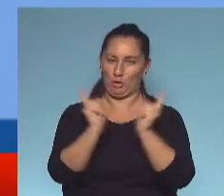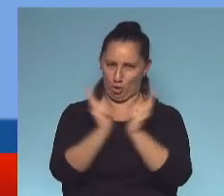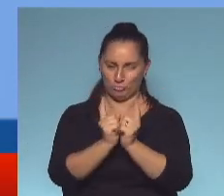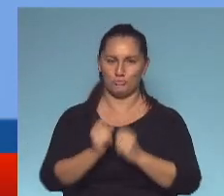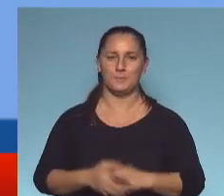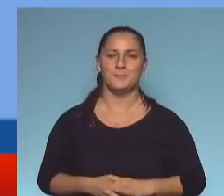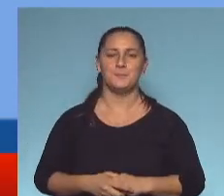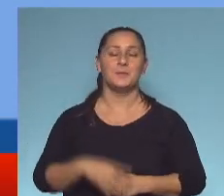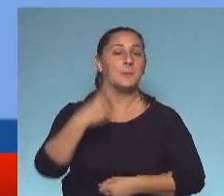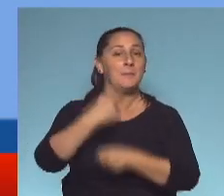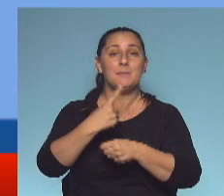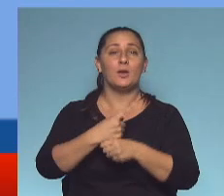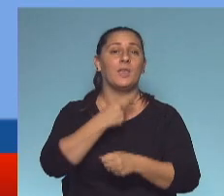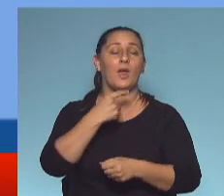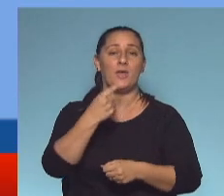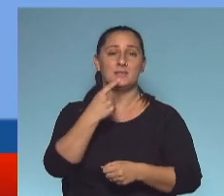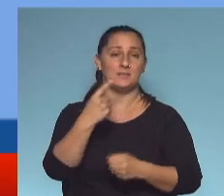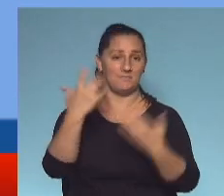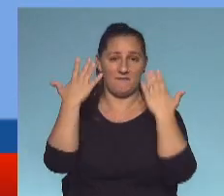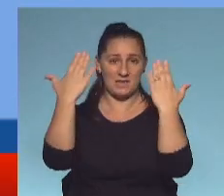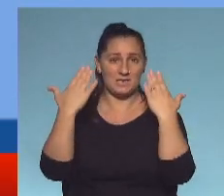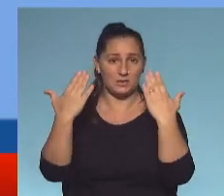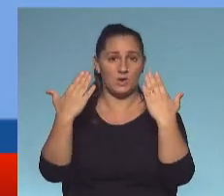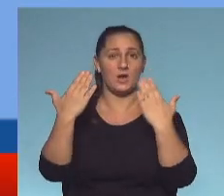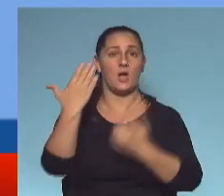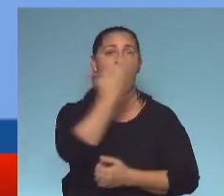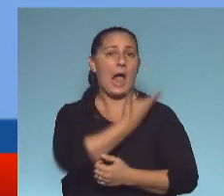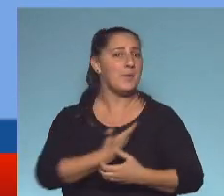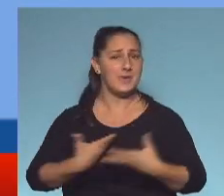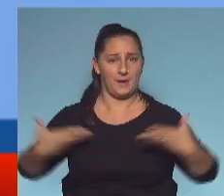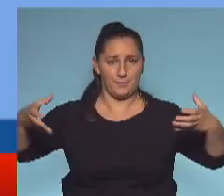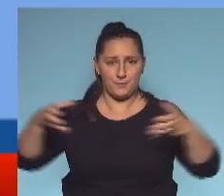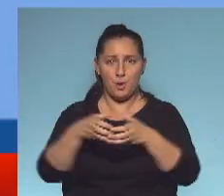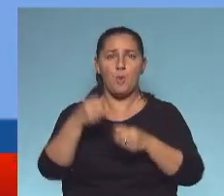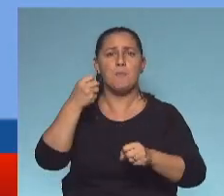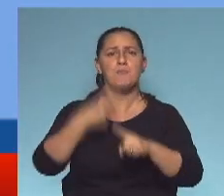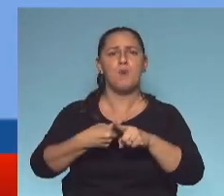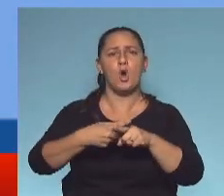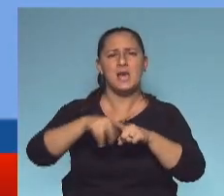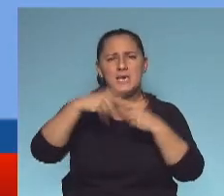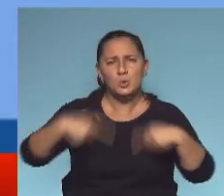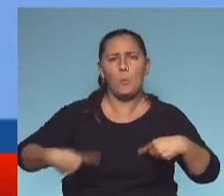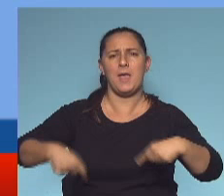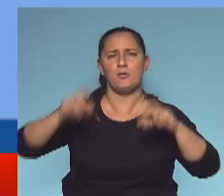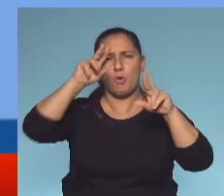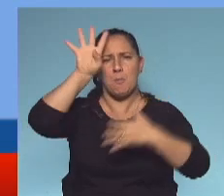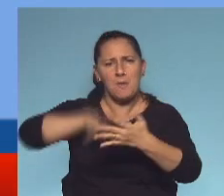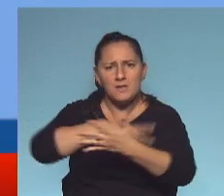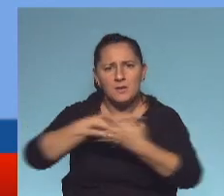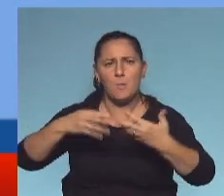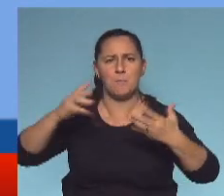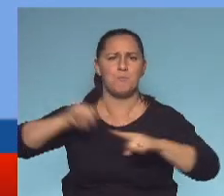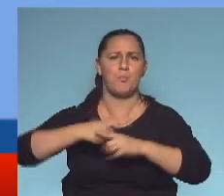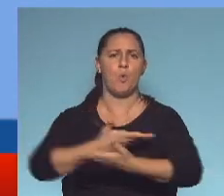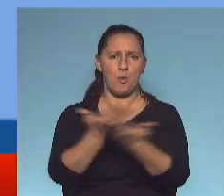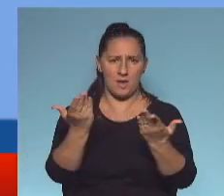posible. Primero que todo, quisiera felicitar al Gobierno en su conjunto por la amplia batería de instrumentos de política pública para enfrentar